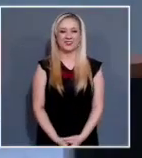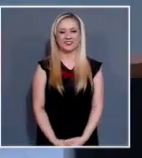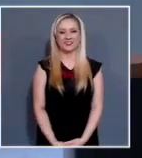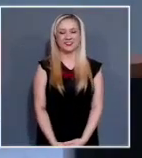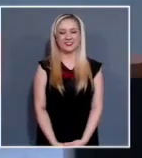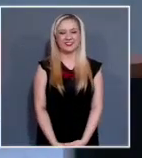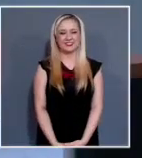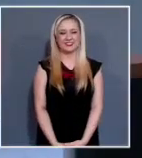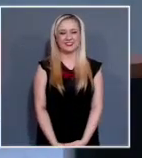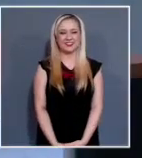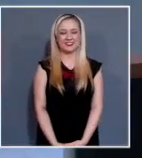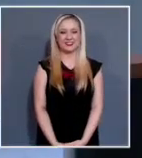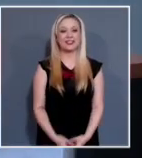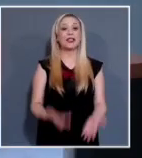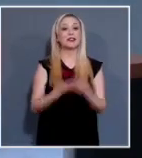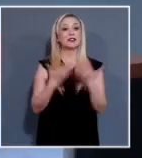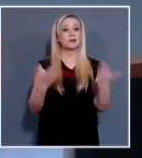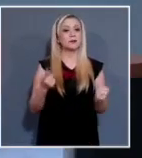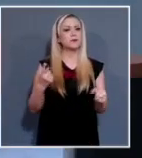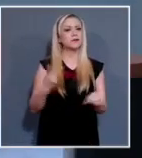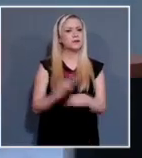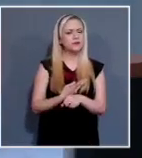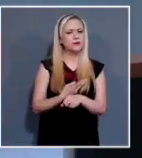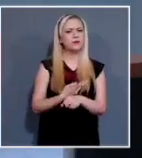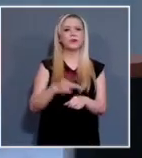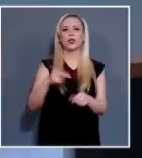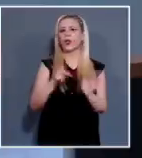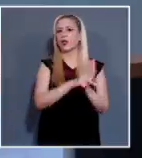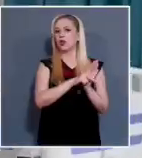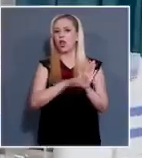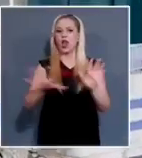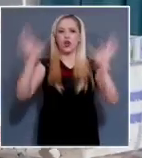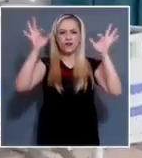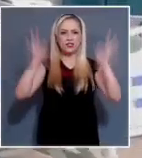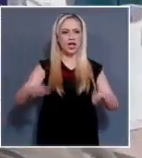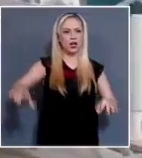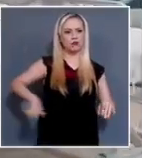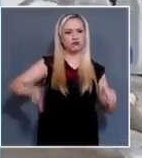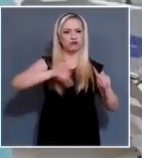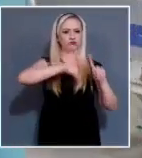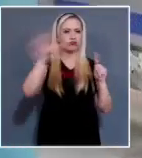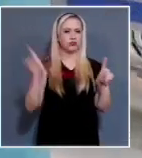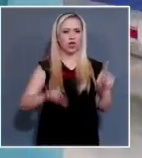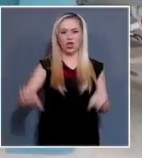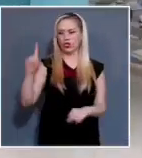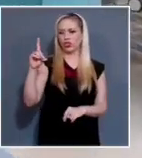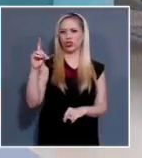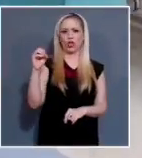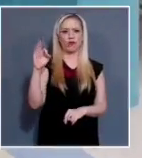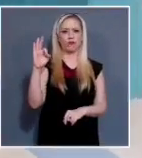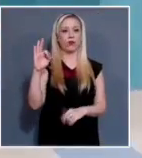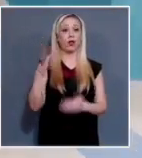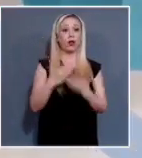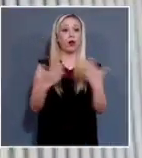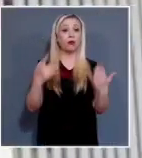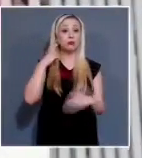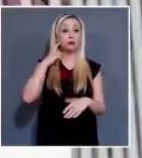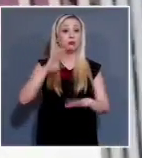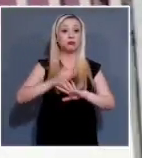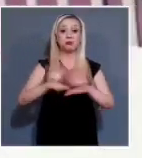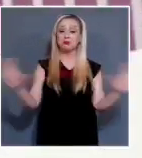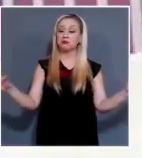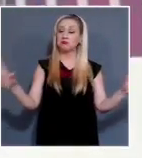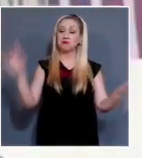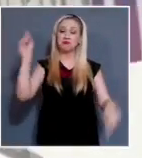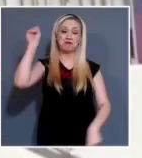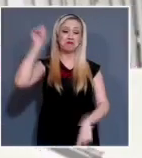Y en más noticias, se publicó en el Diario Oficial de la Federación el decreto que desaparece al Instituto de Salud para el Bienestar, INSABI,